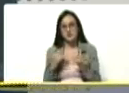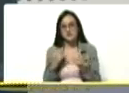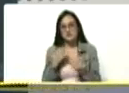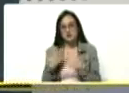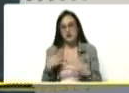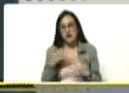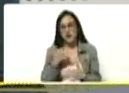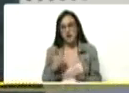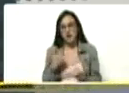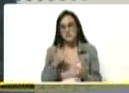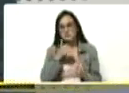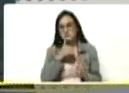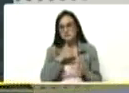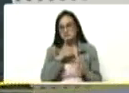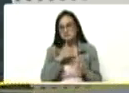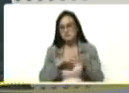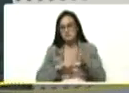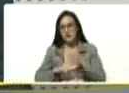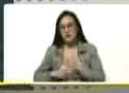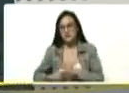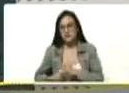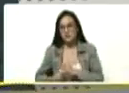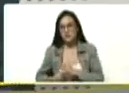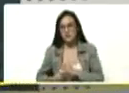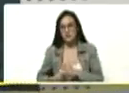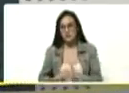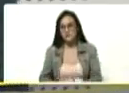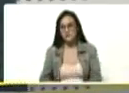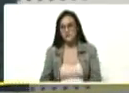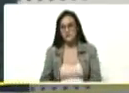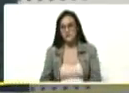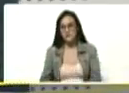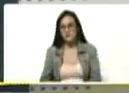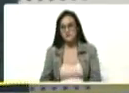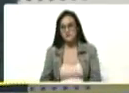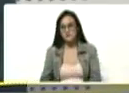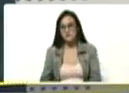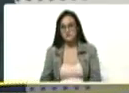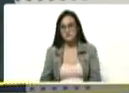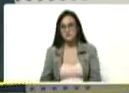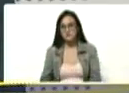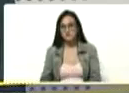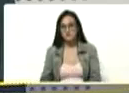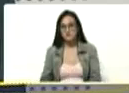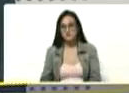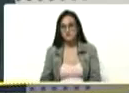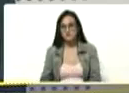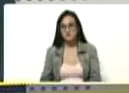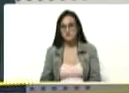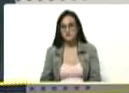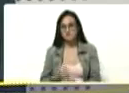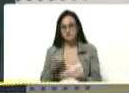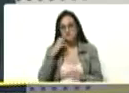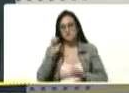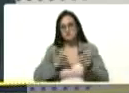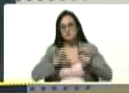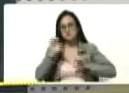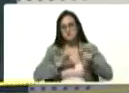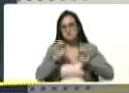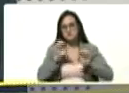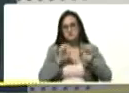increíble. Of discussing this structure with Hugo Chávez and Fidel Castro. Una vez que estamos analizando y manteniendo